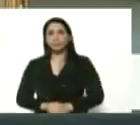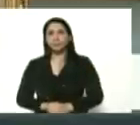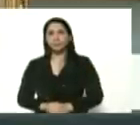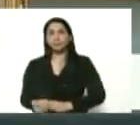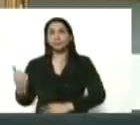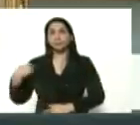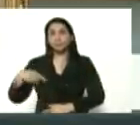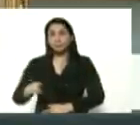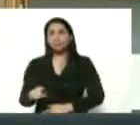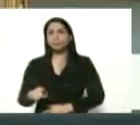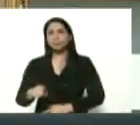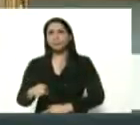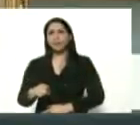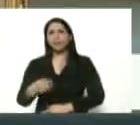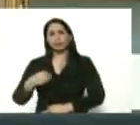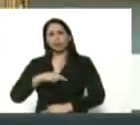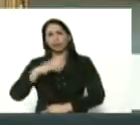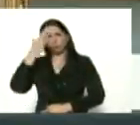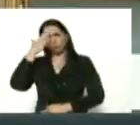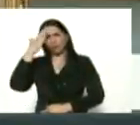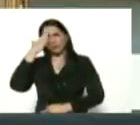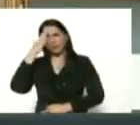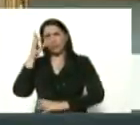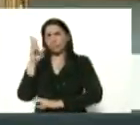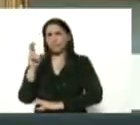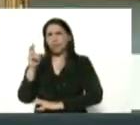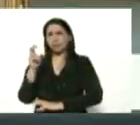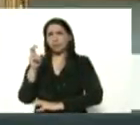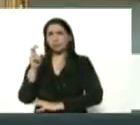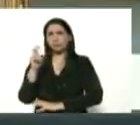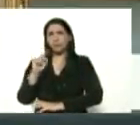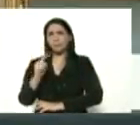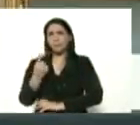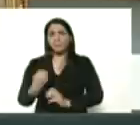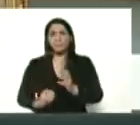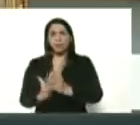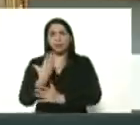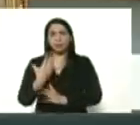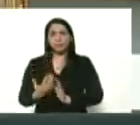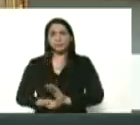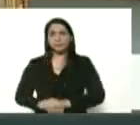tuvimos la confirmación, viernes 1 de mayo,